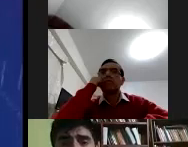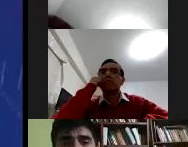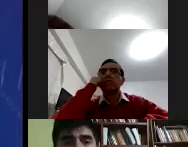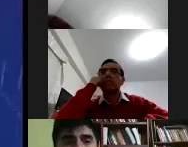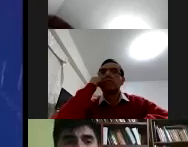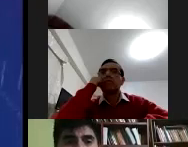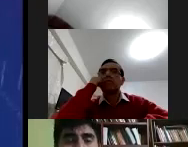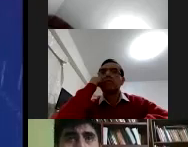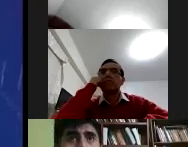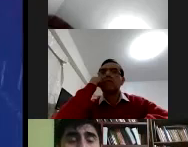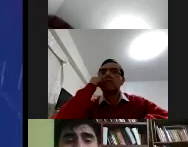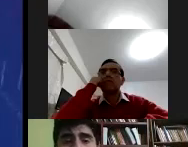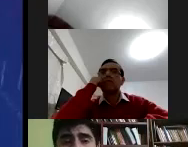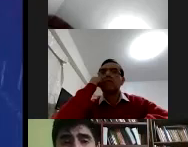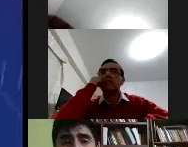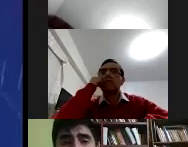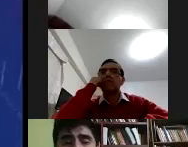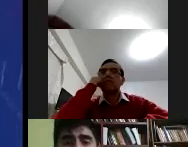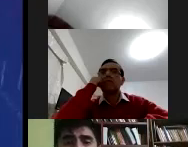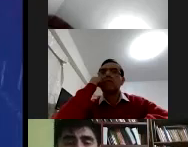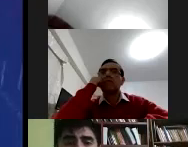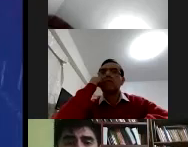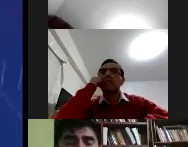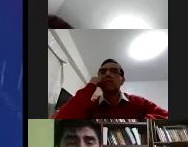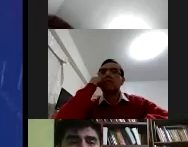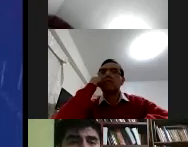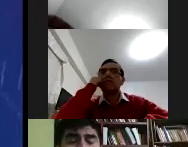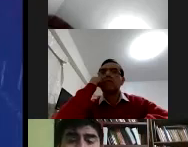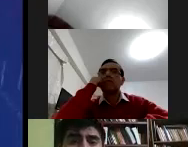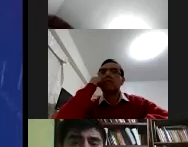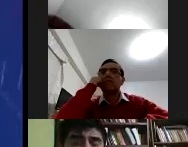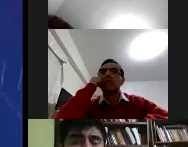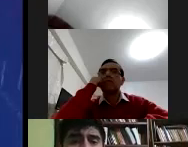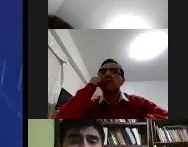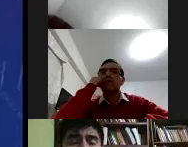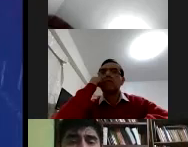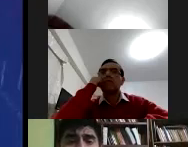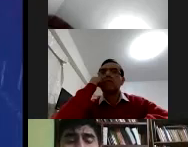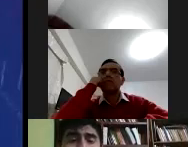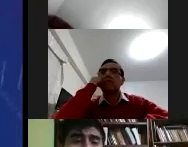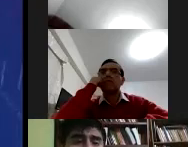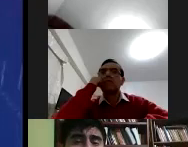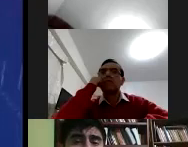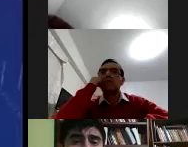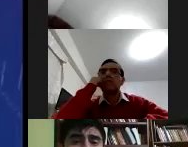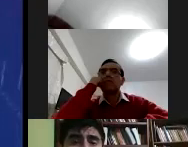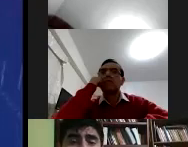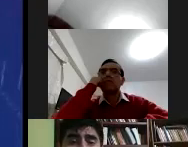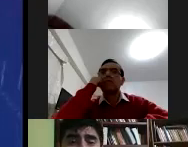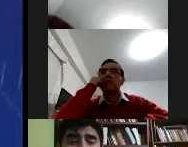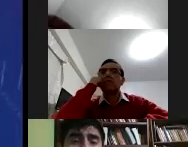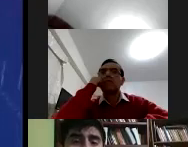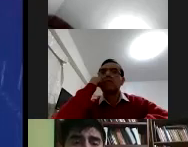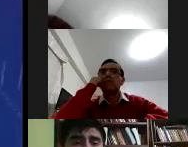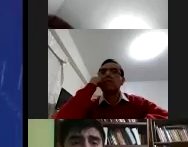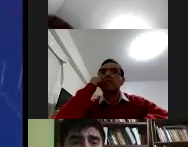infectados, ¿no? Algunos mencionan que quizá hubiera sido muy importante poder evitar que haya muertes si es que se hacía